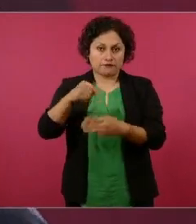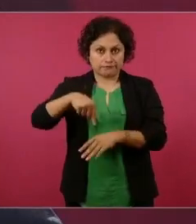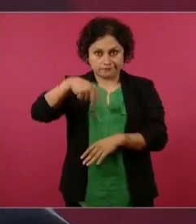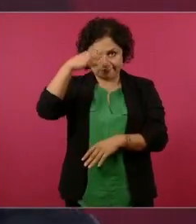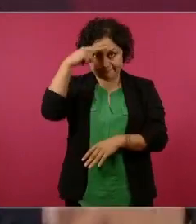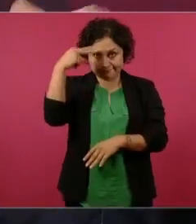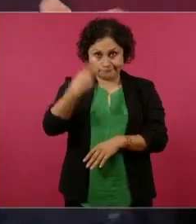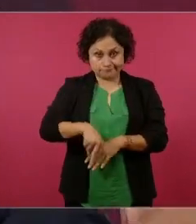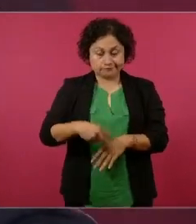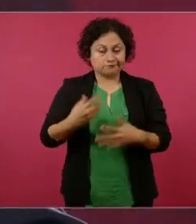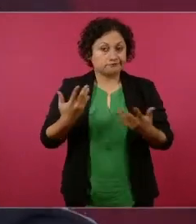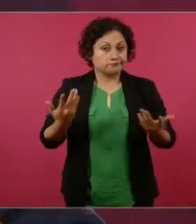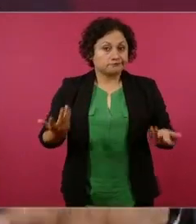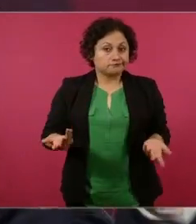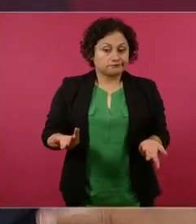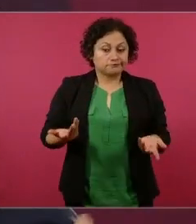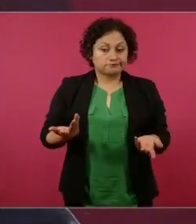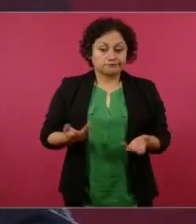Entonces,